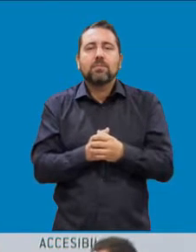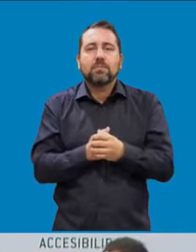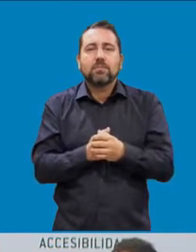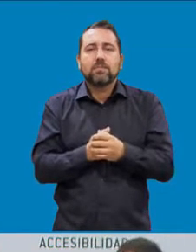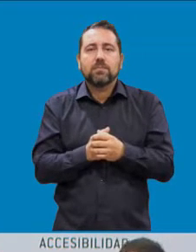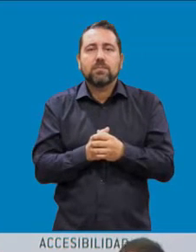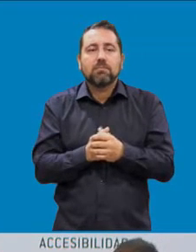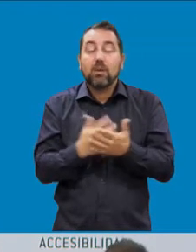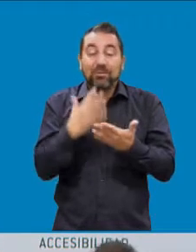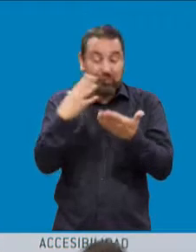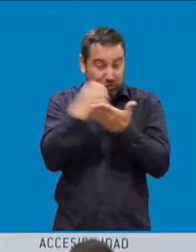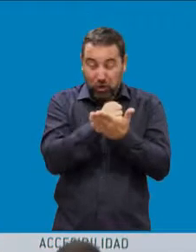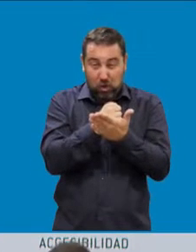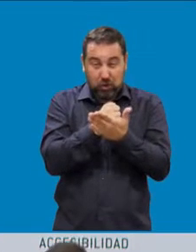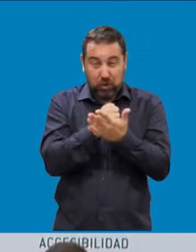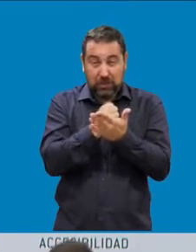los elementos.